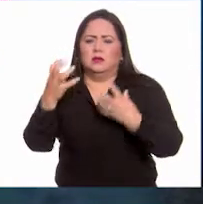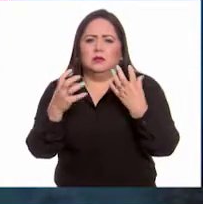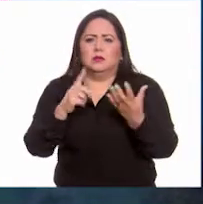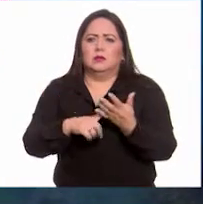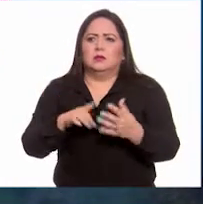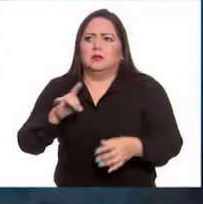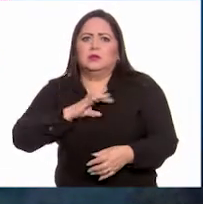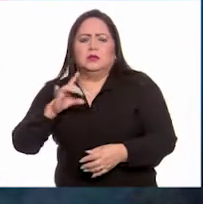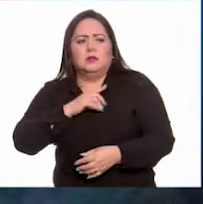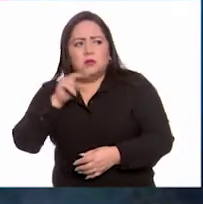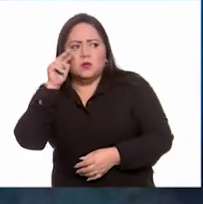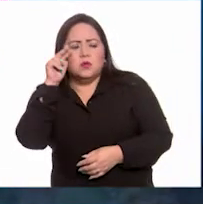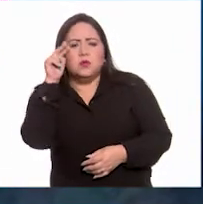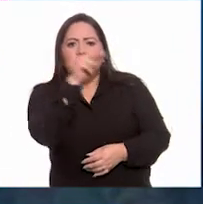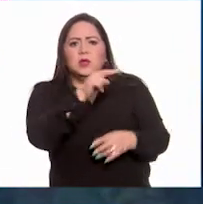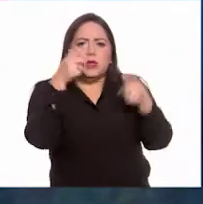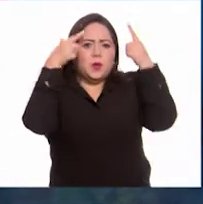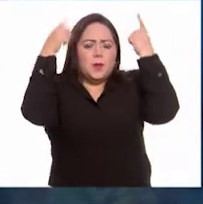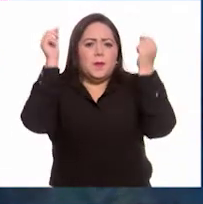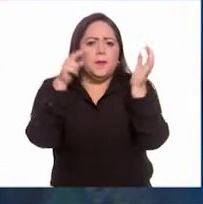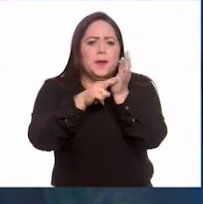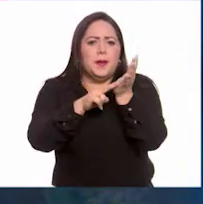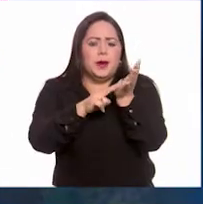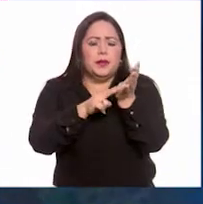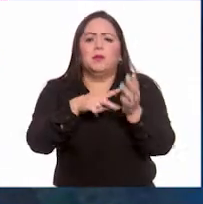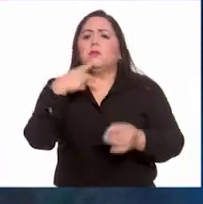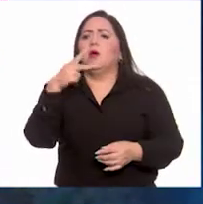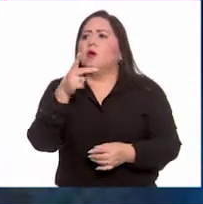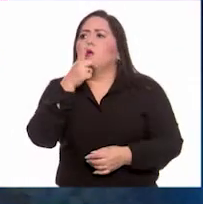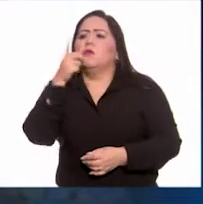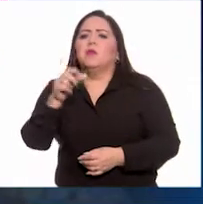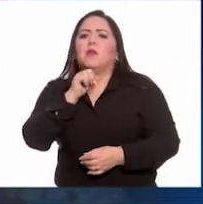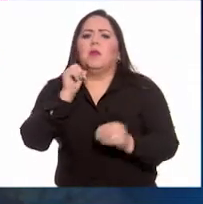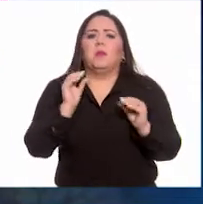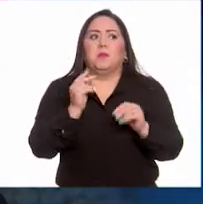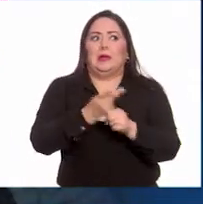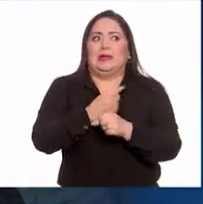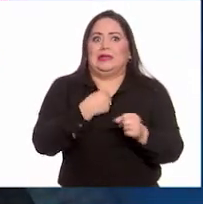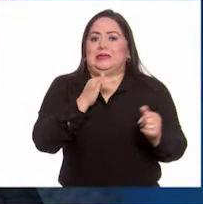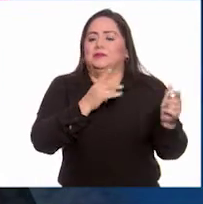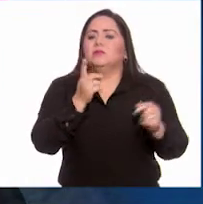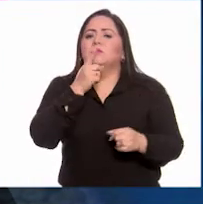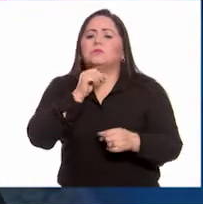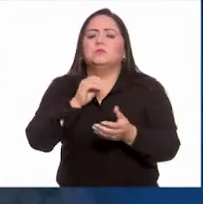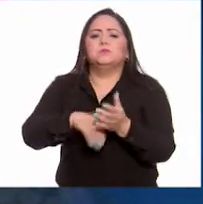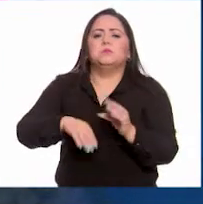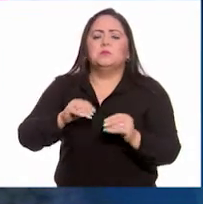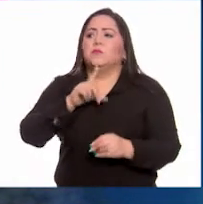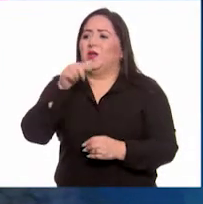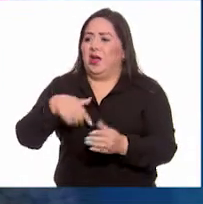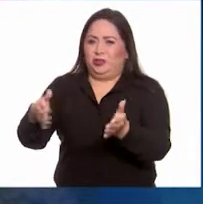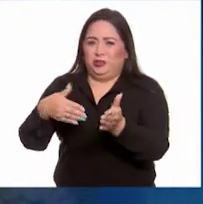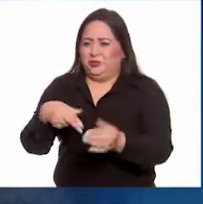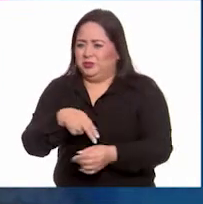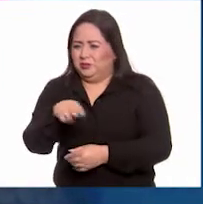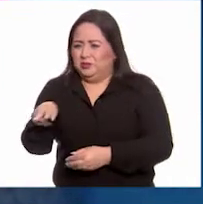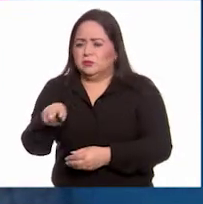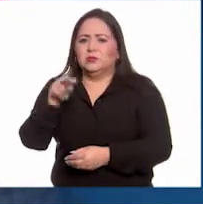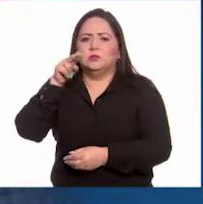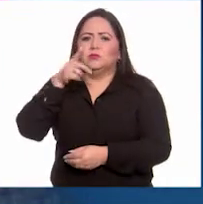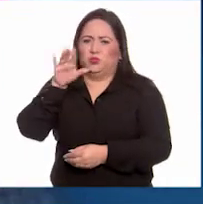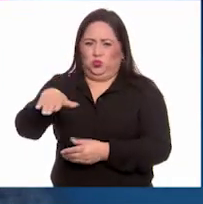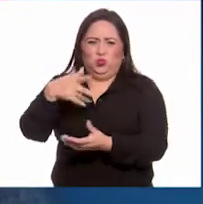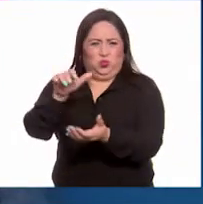de miedo por lo que había visto, pero no dijo nada de lo sucedido. Se dirigió a la cocina y dijo a su